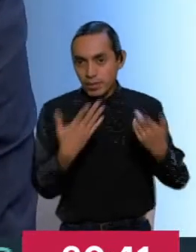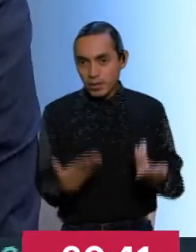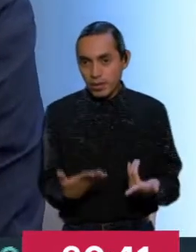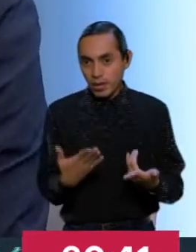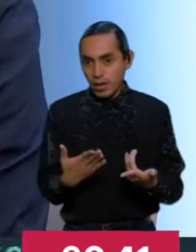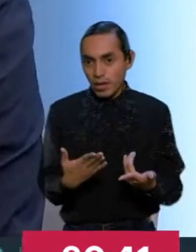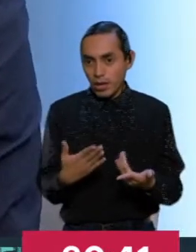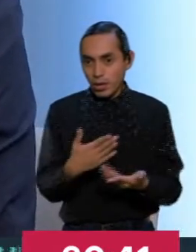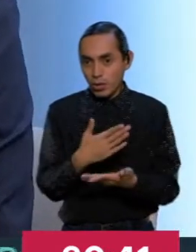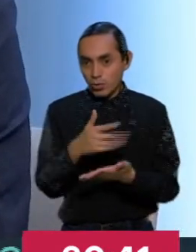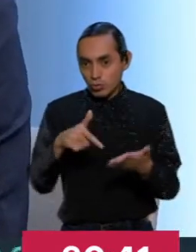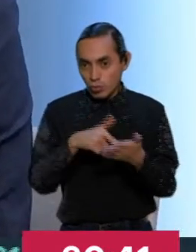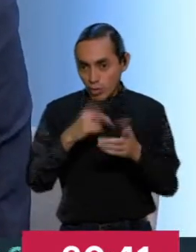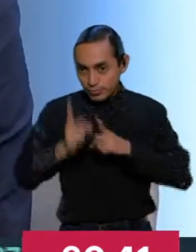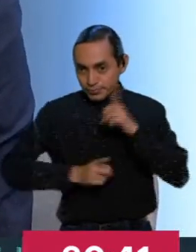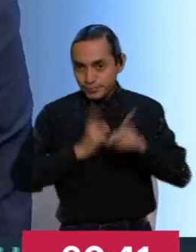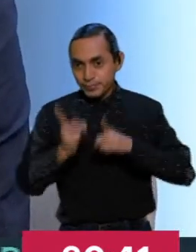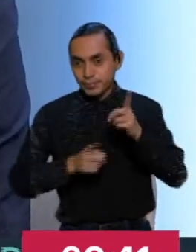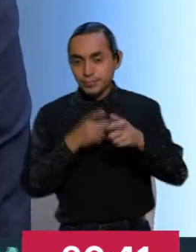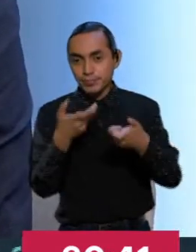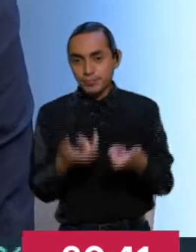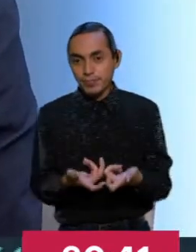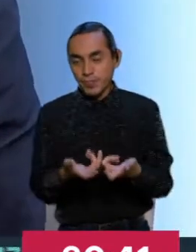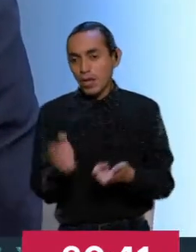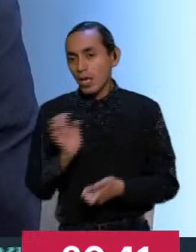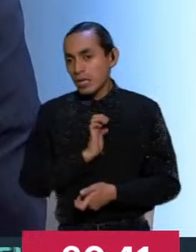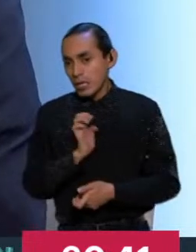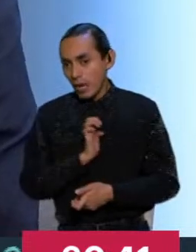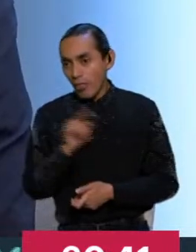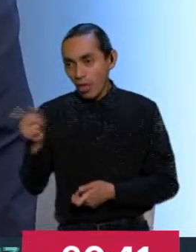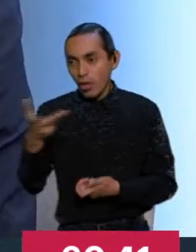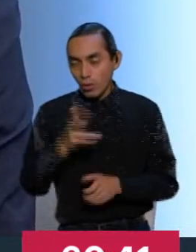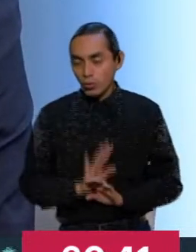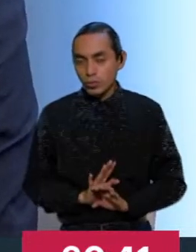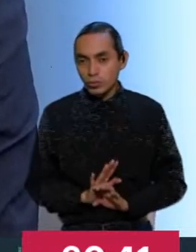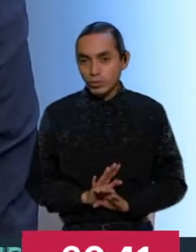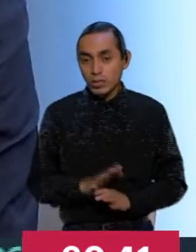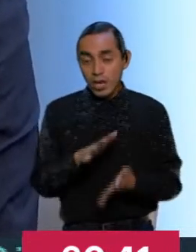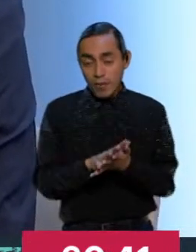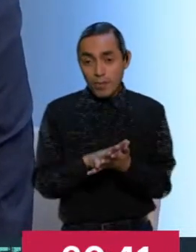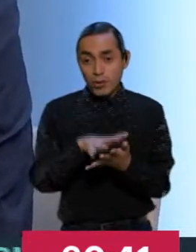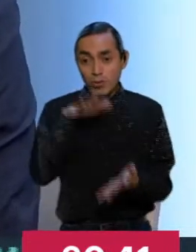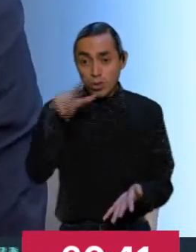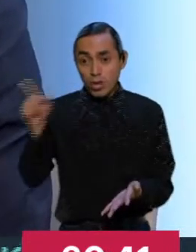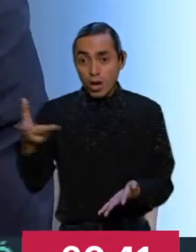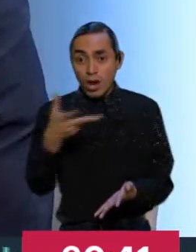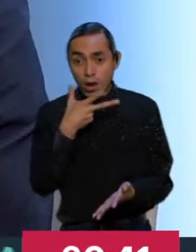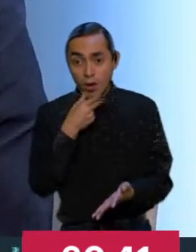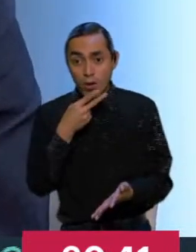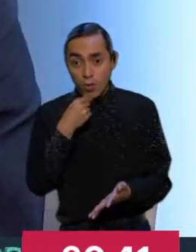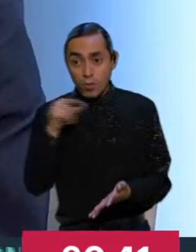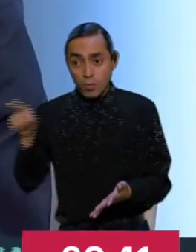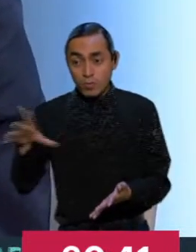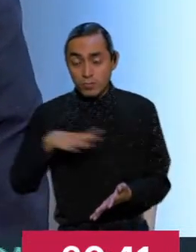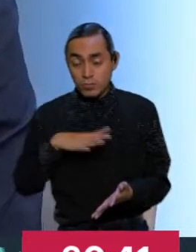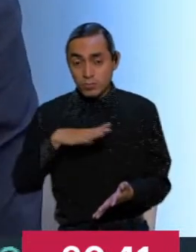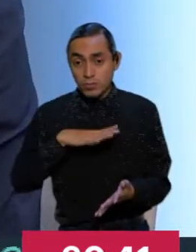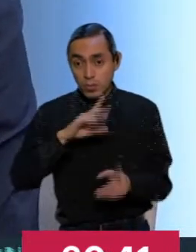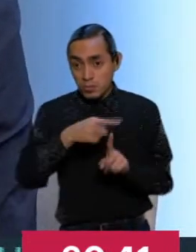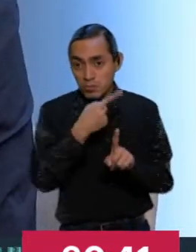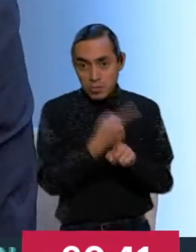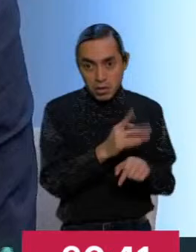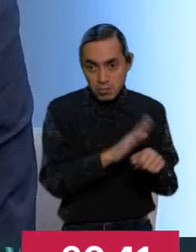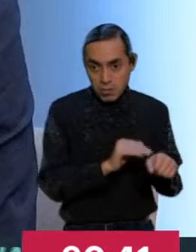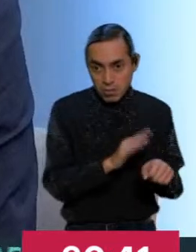deportivos, particularmente todo lo que tiene que ver con entrenadores. La gran mayoría de los agresores son hombres, por la propia